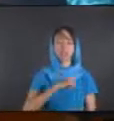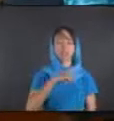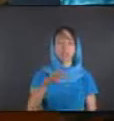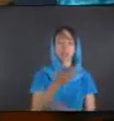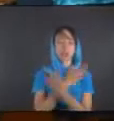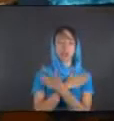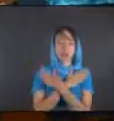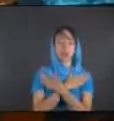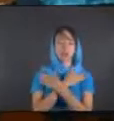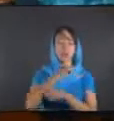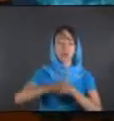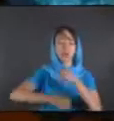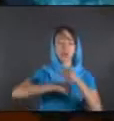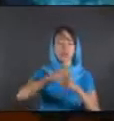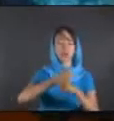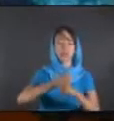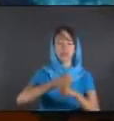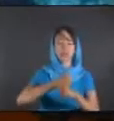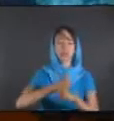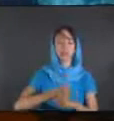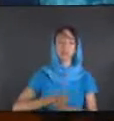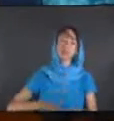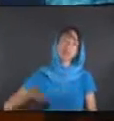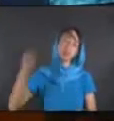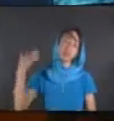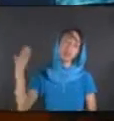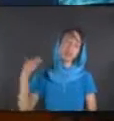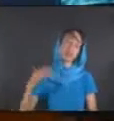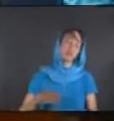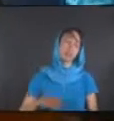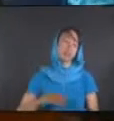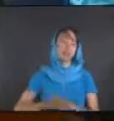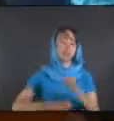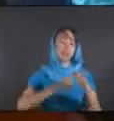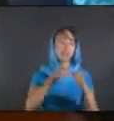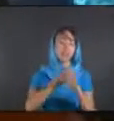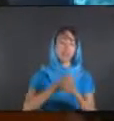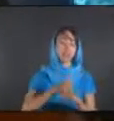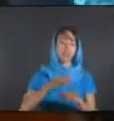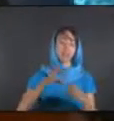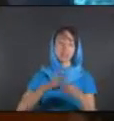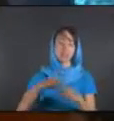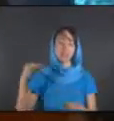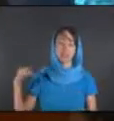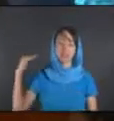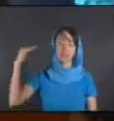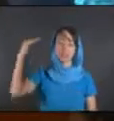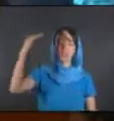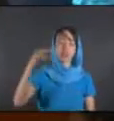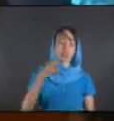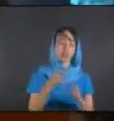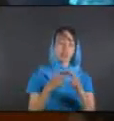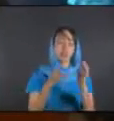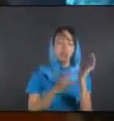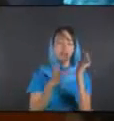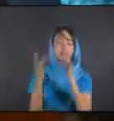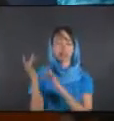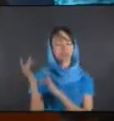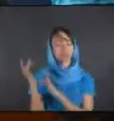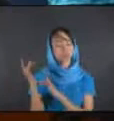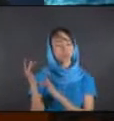ti, para el único Dios verdadero, el creador del universo, que los